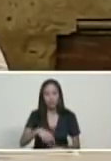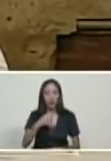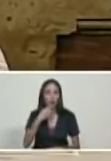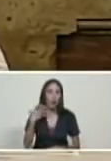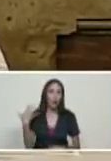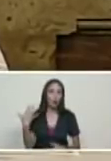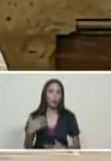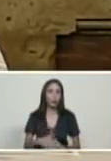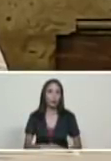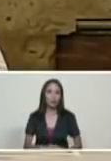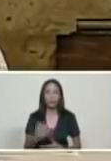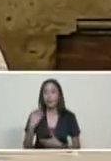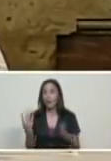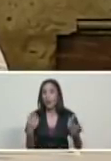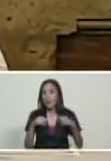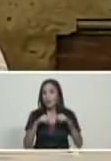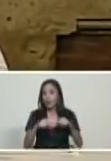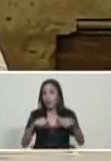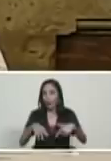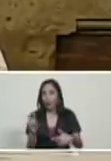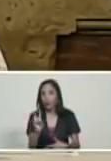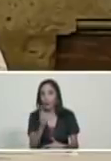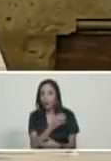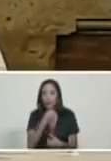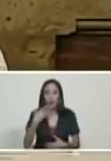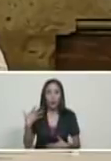de pertenecer